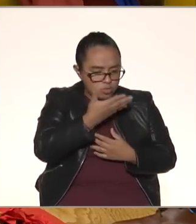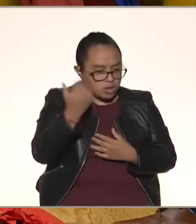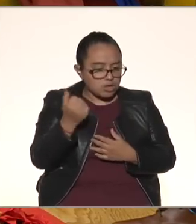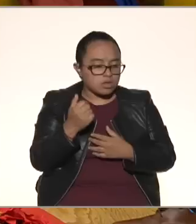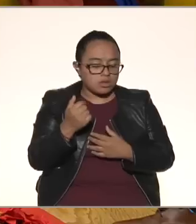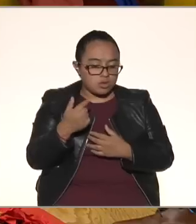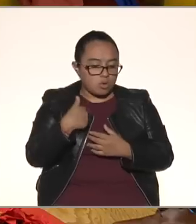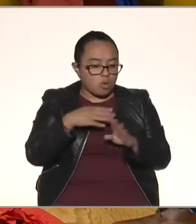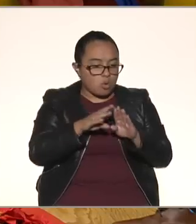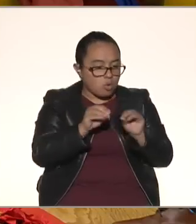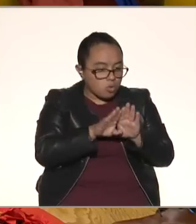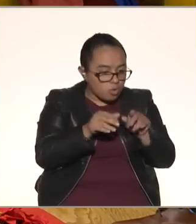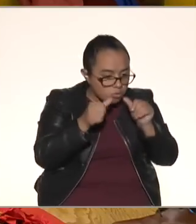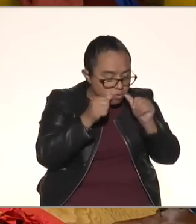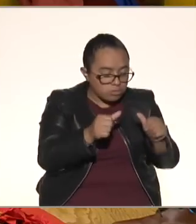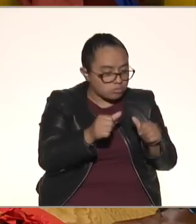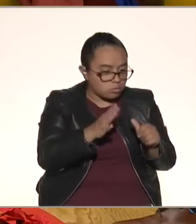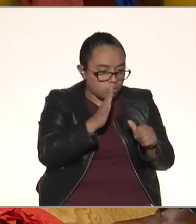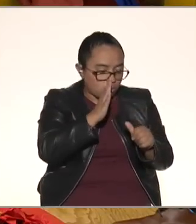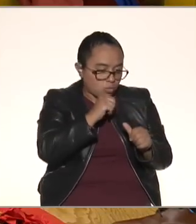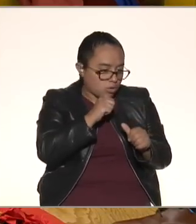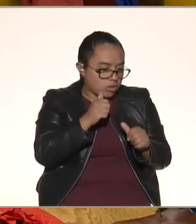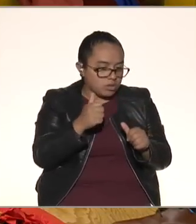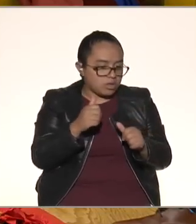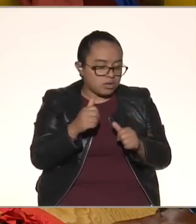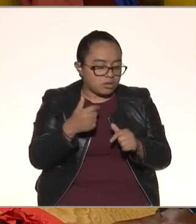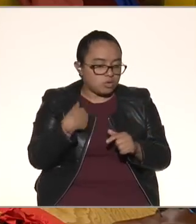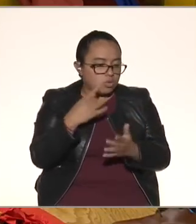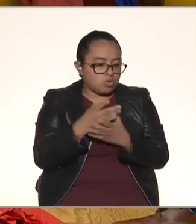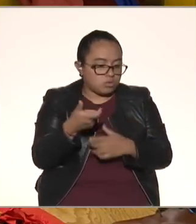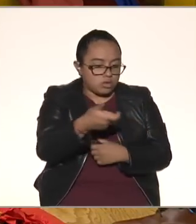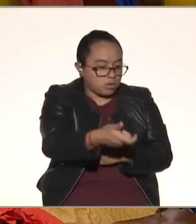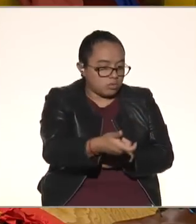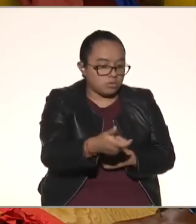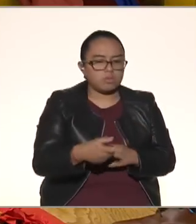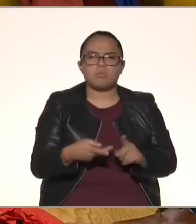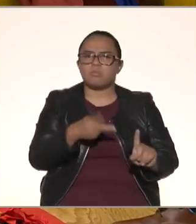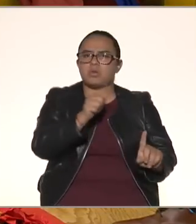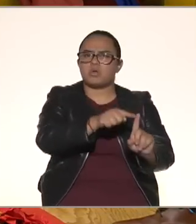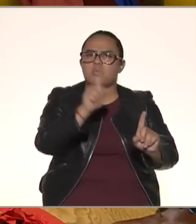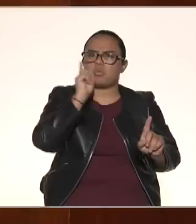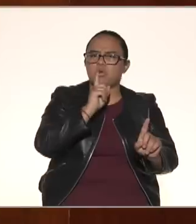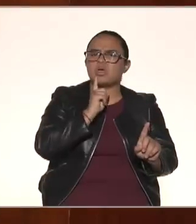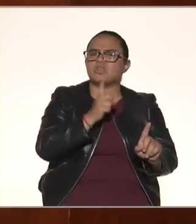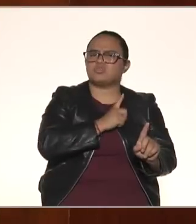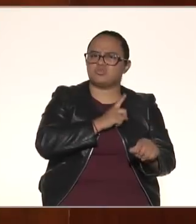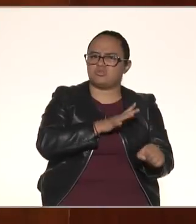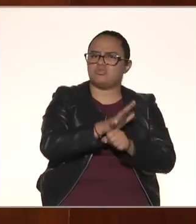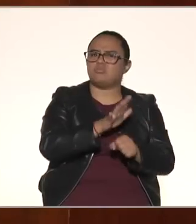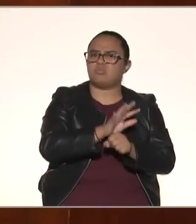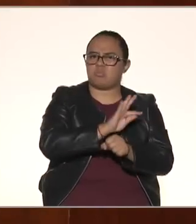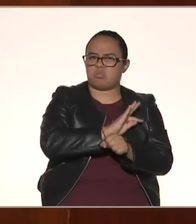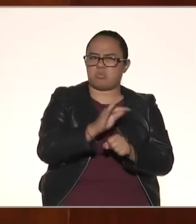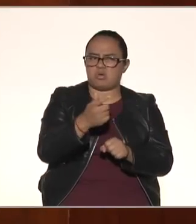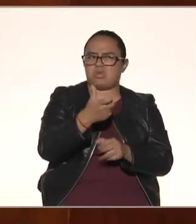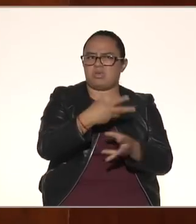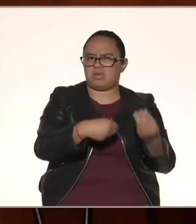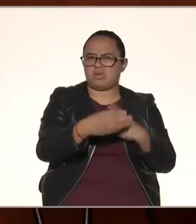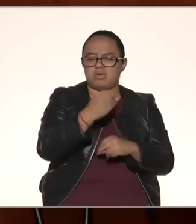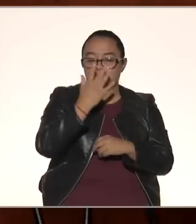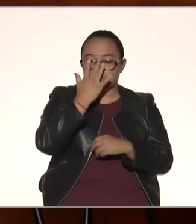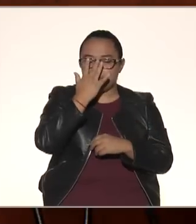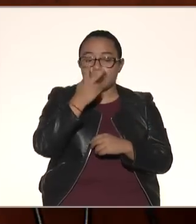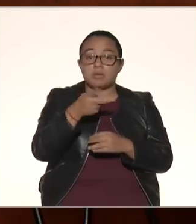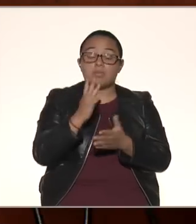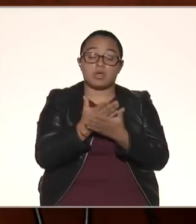dar dinero, pero su pareja también gana dinero, por ejemplo, o está en una tanda, entonces creo que lo que nos toca a los varones, es